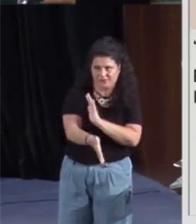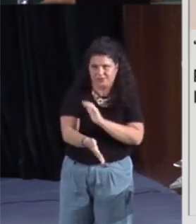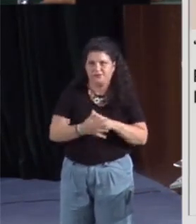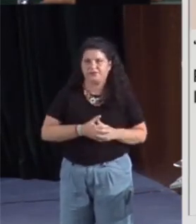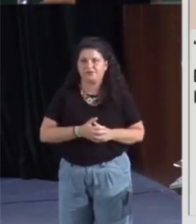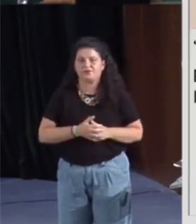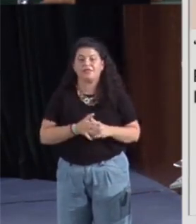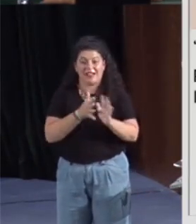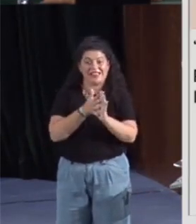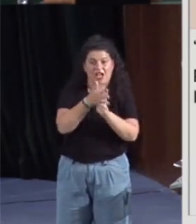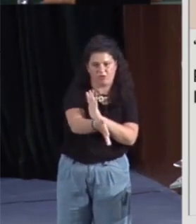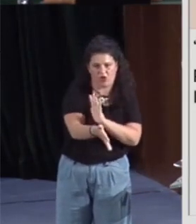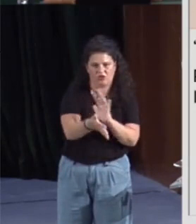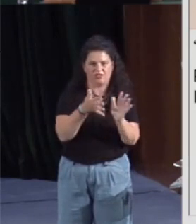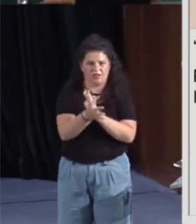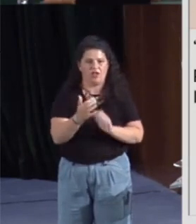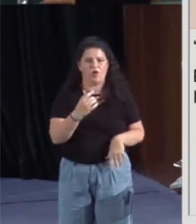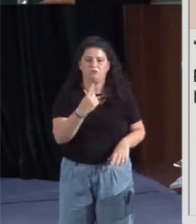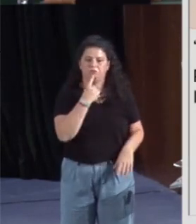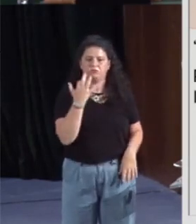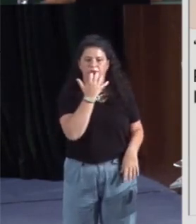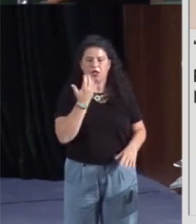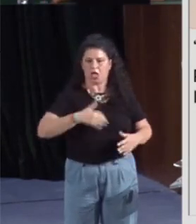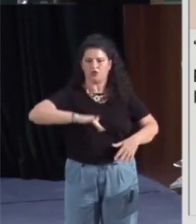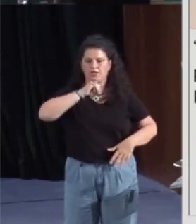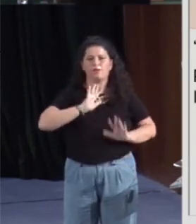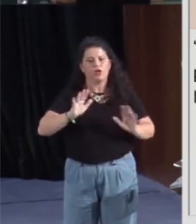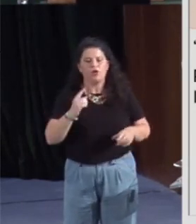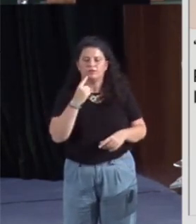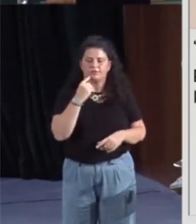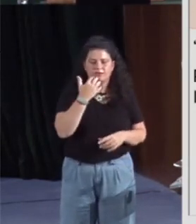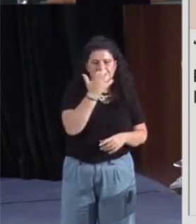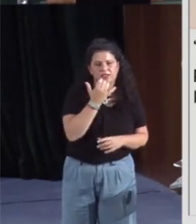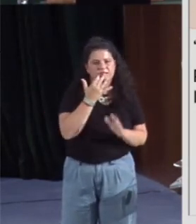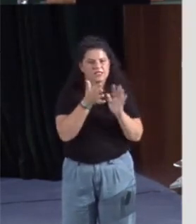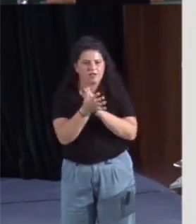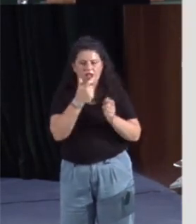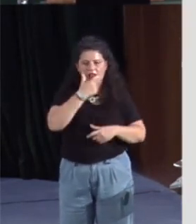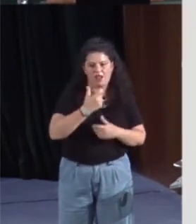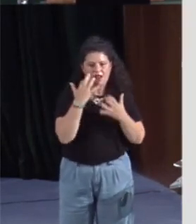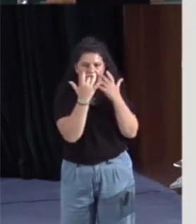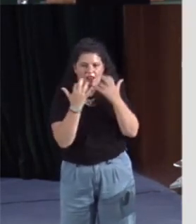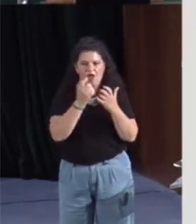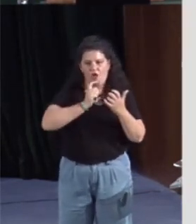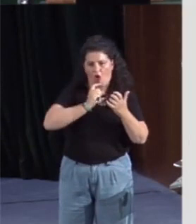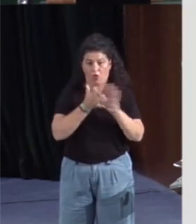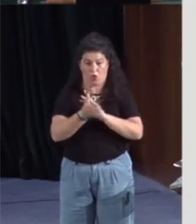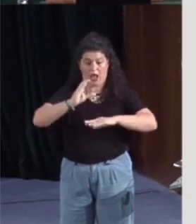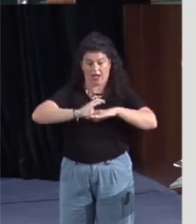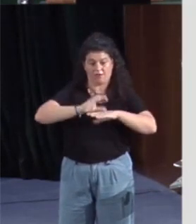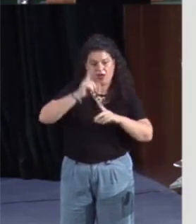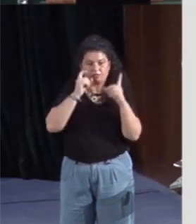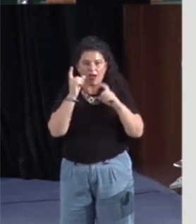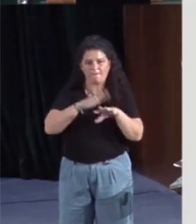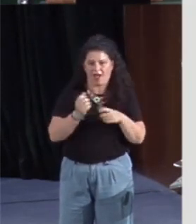Bien, ahí lo que hace es una descripción, ¿vale? Simplemente el chispeante lo describe con uso de clasificadores. Para el vino es